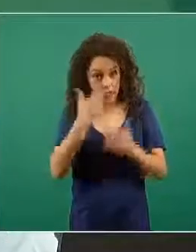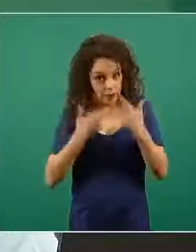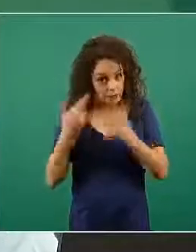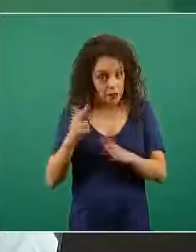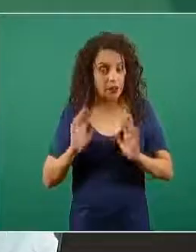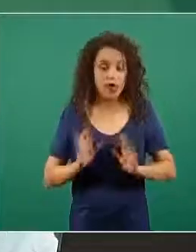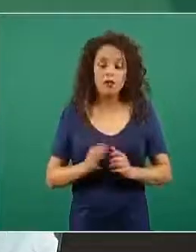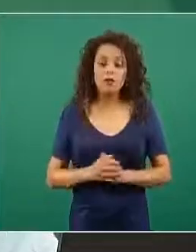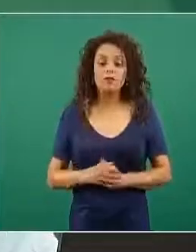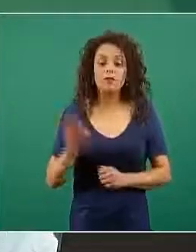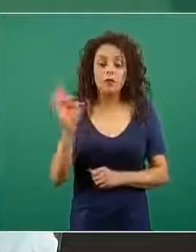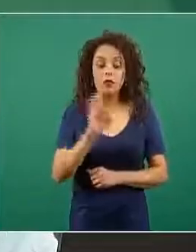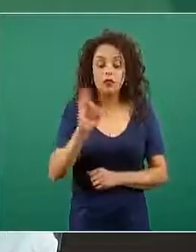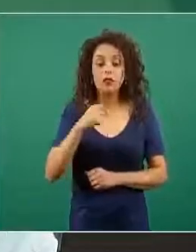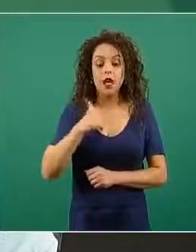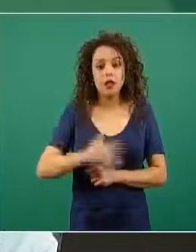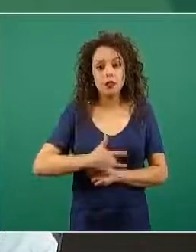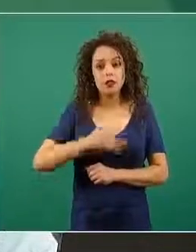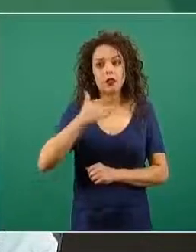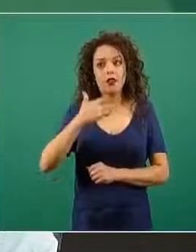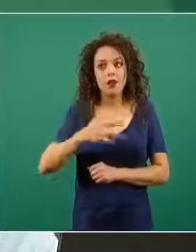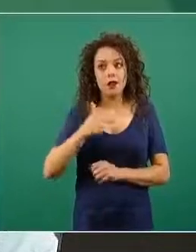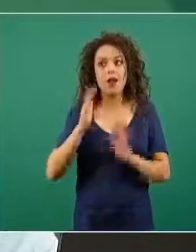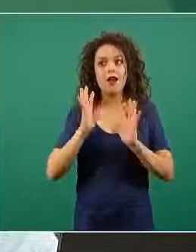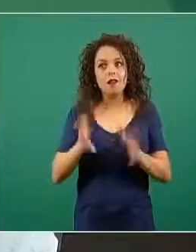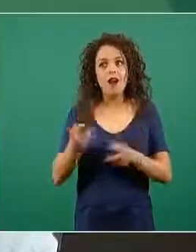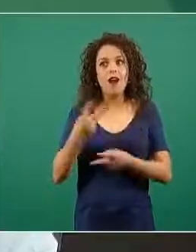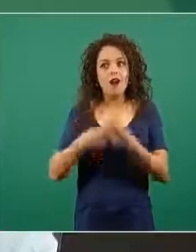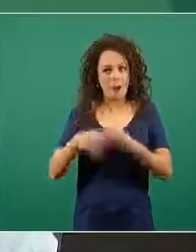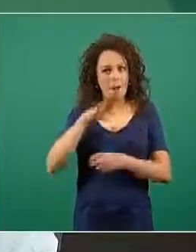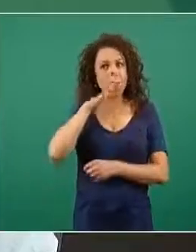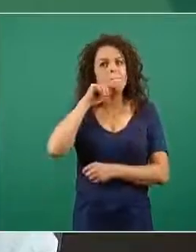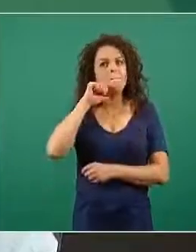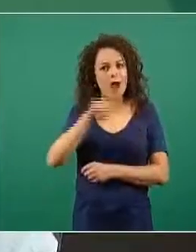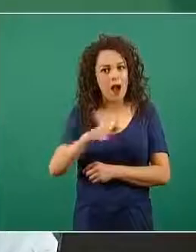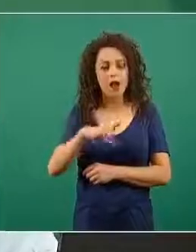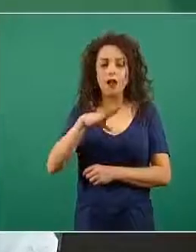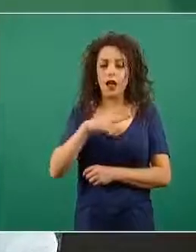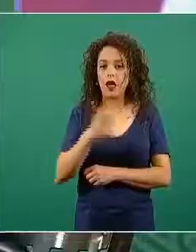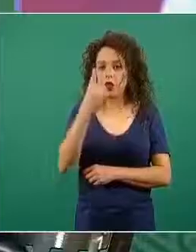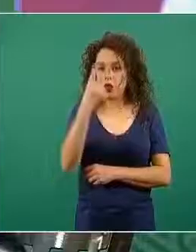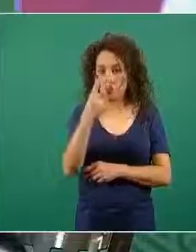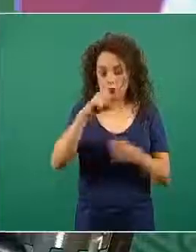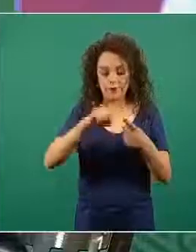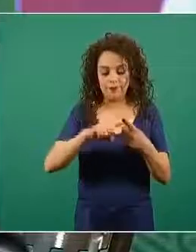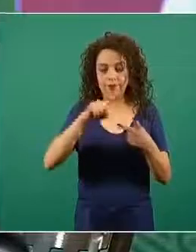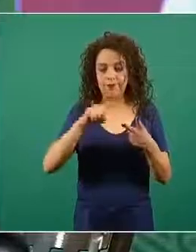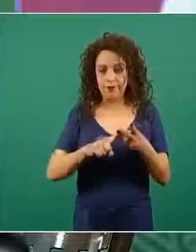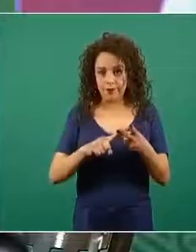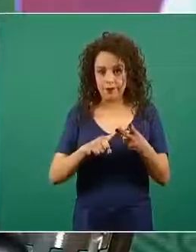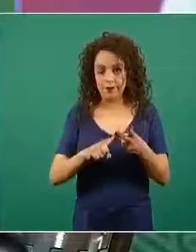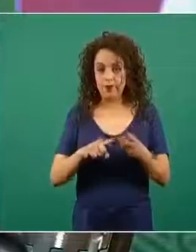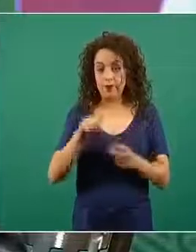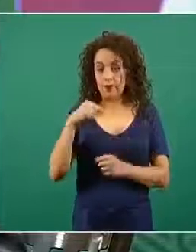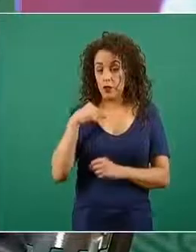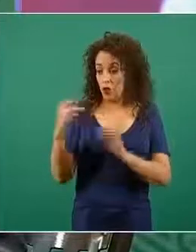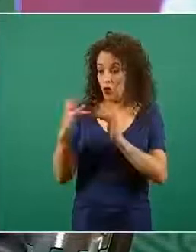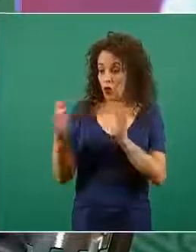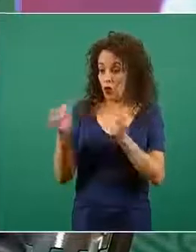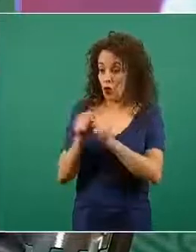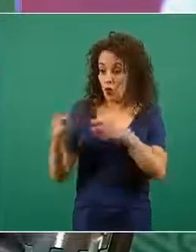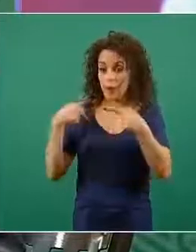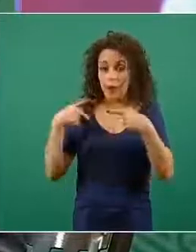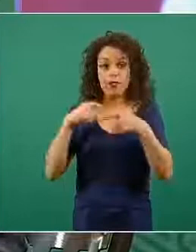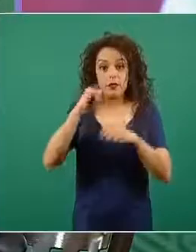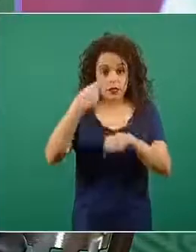si empiezo con sintomatología, siempre también hay dos opciones. Si soy contacto de un caso